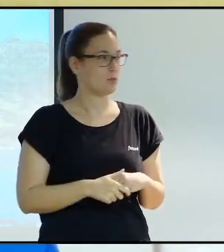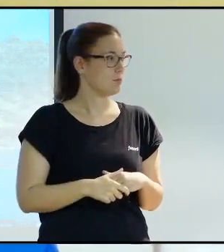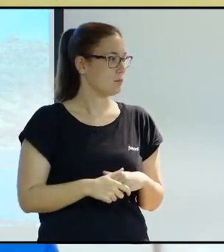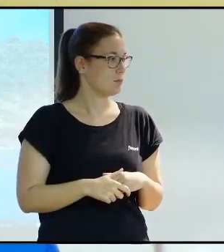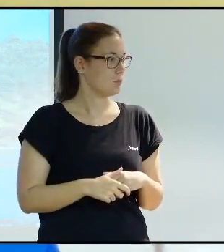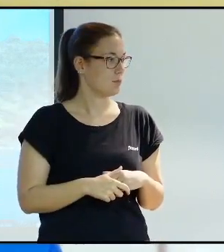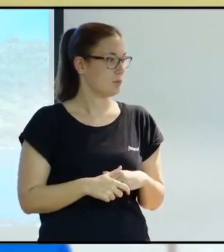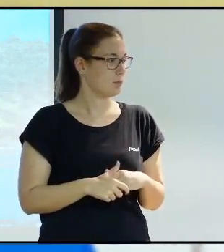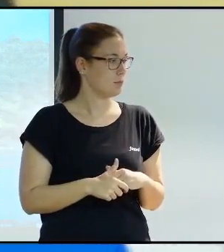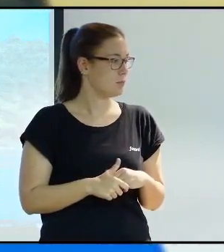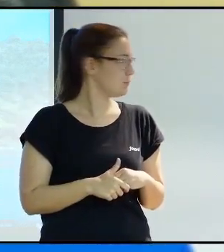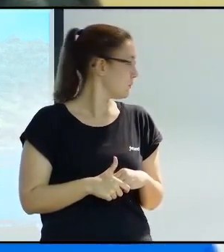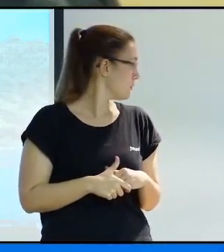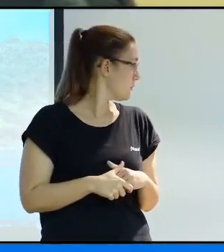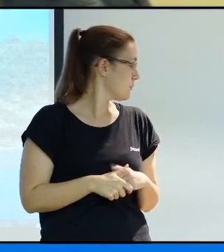acabo.